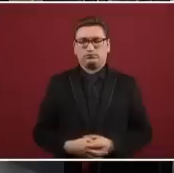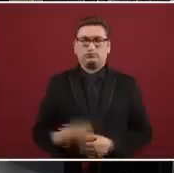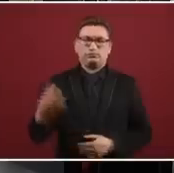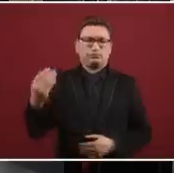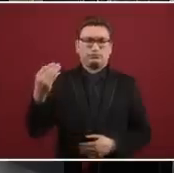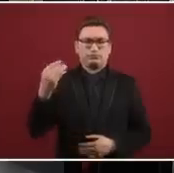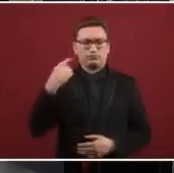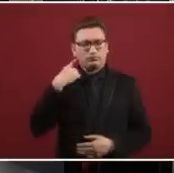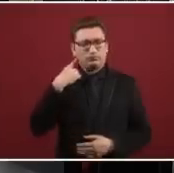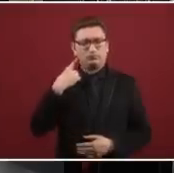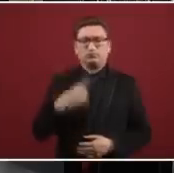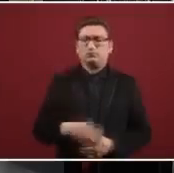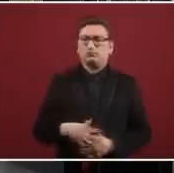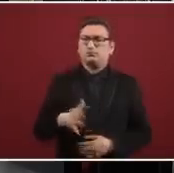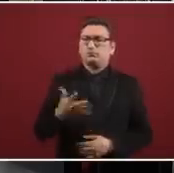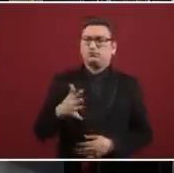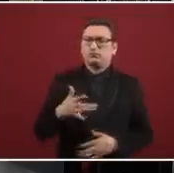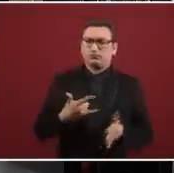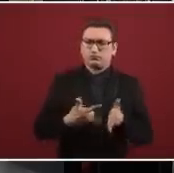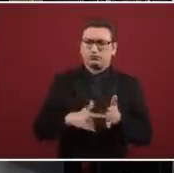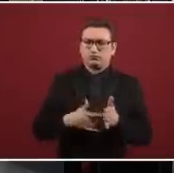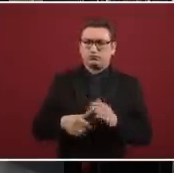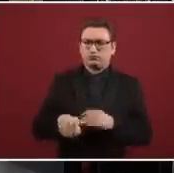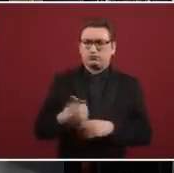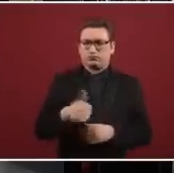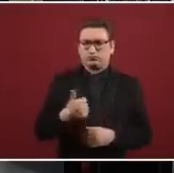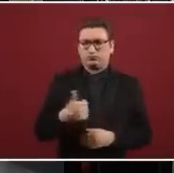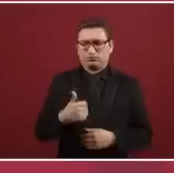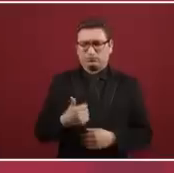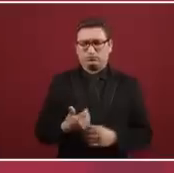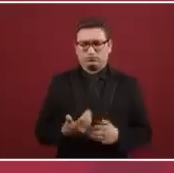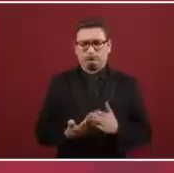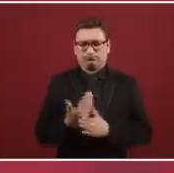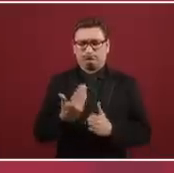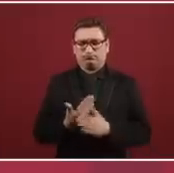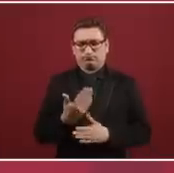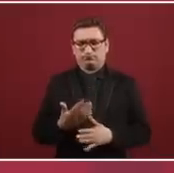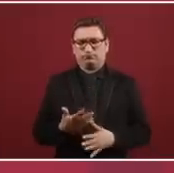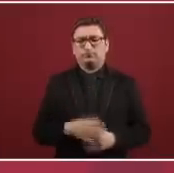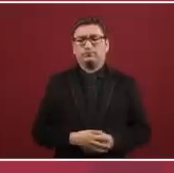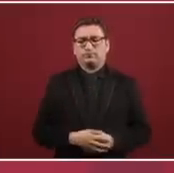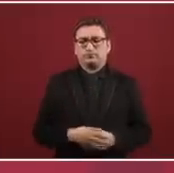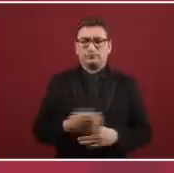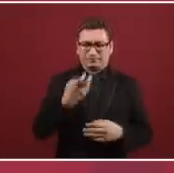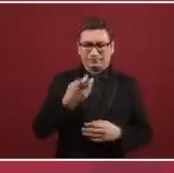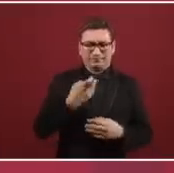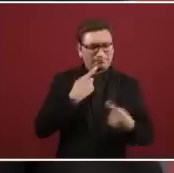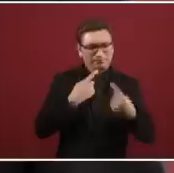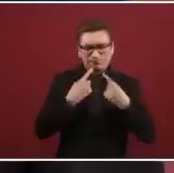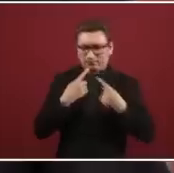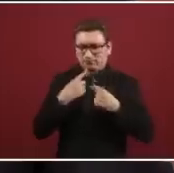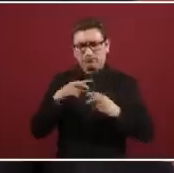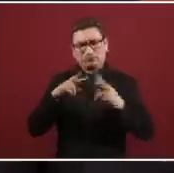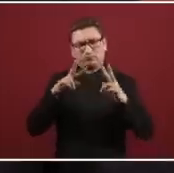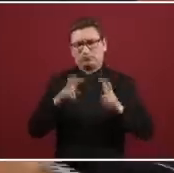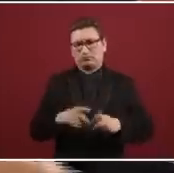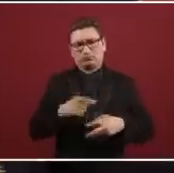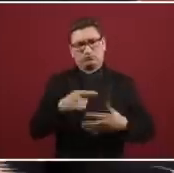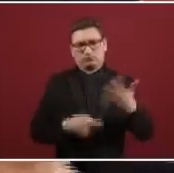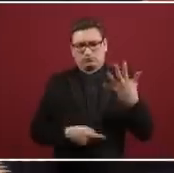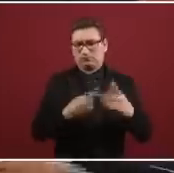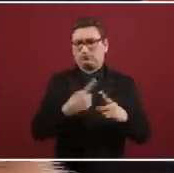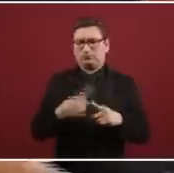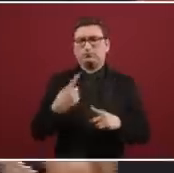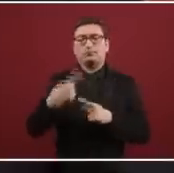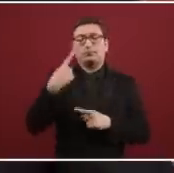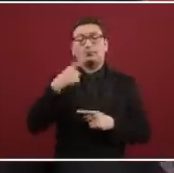como a las 11 de la mañana, y vamos a tratar estos y otros temas para que